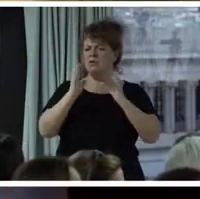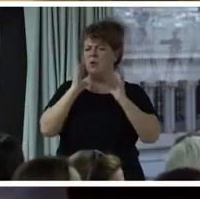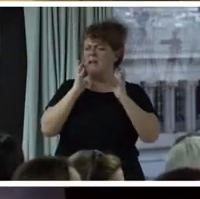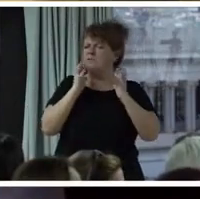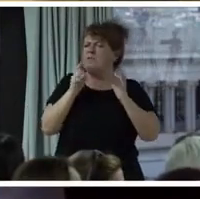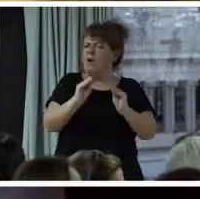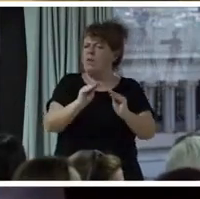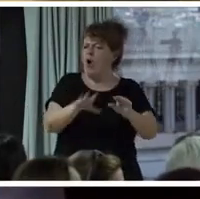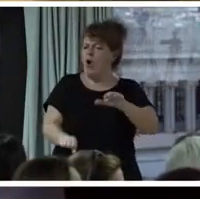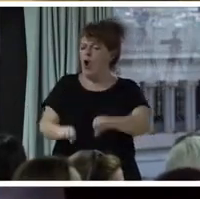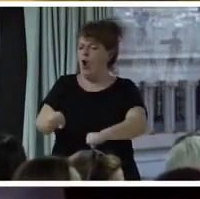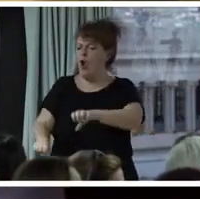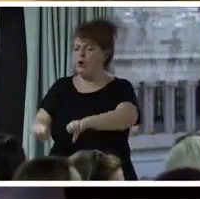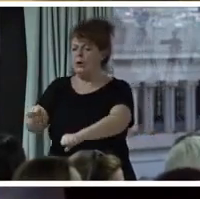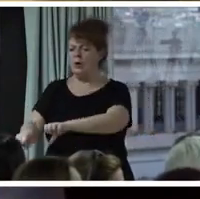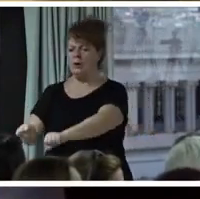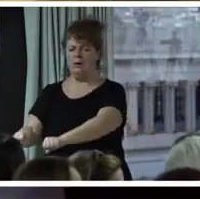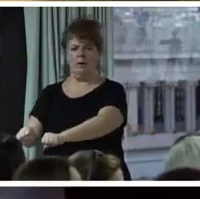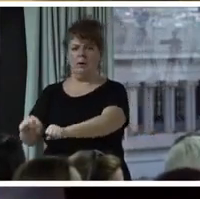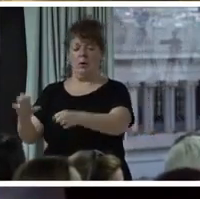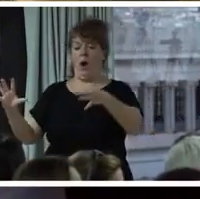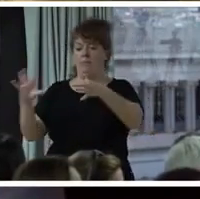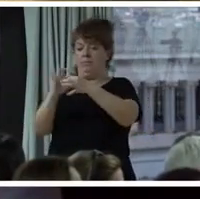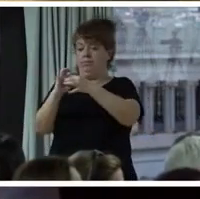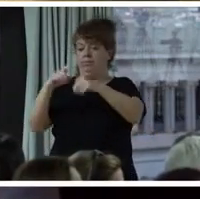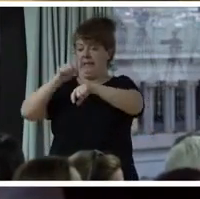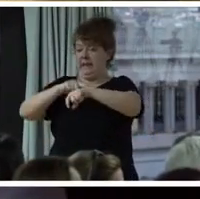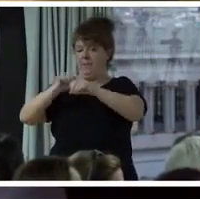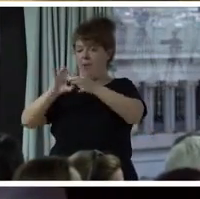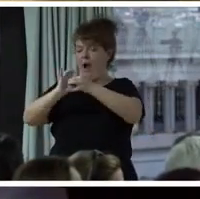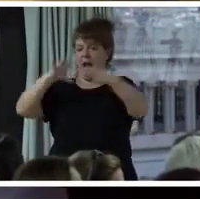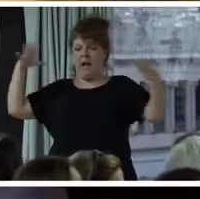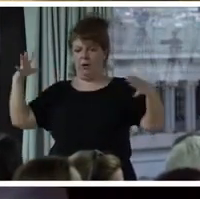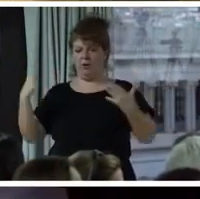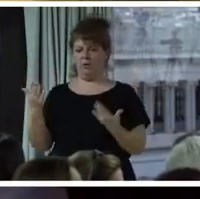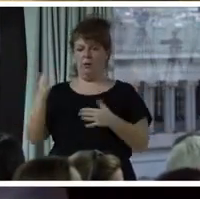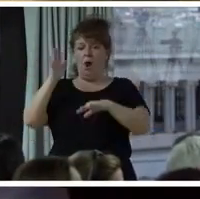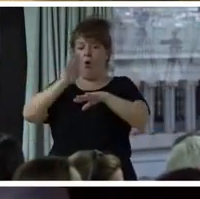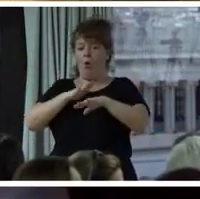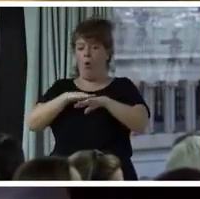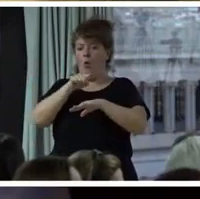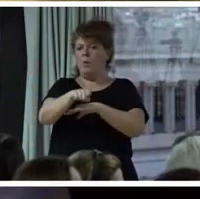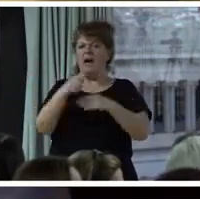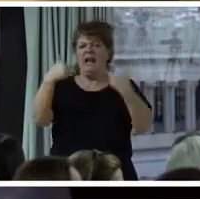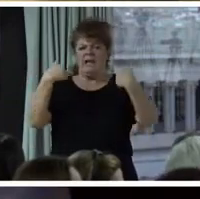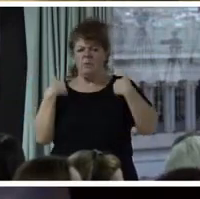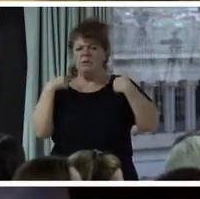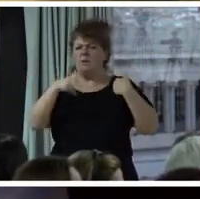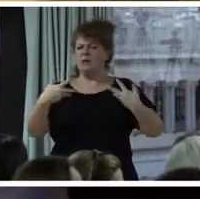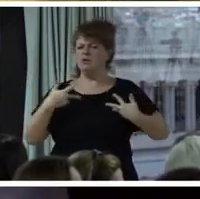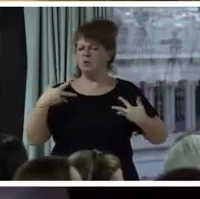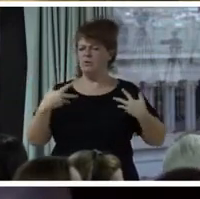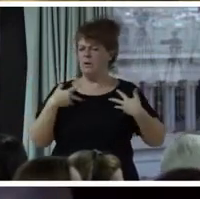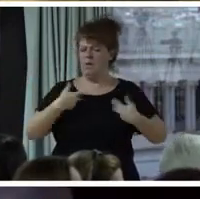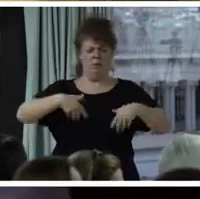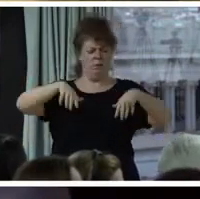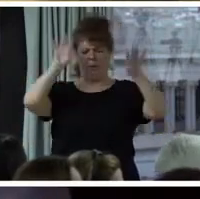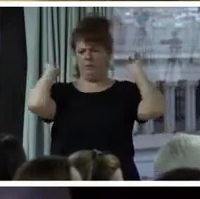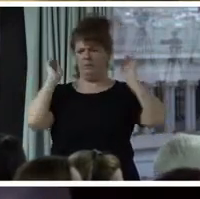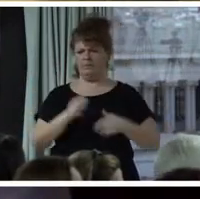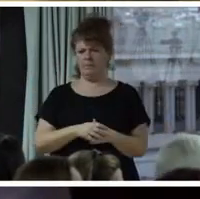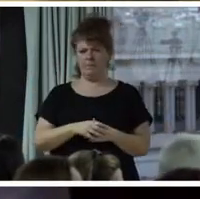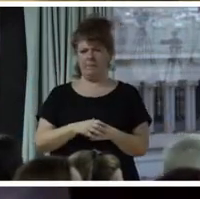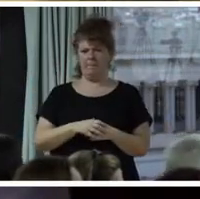de asentamiento anacrónico por supuesto con responsabilidades y sufrimientos Sin paragon